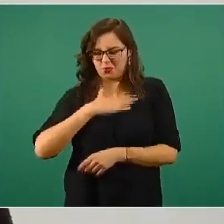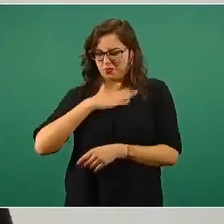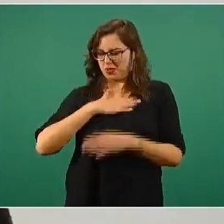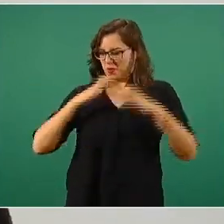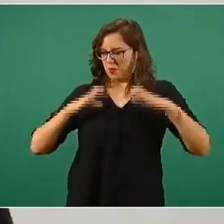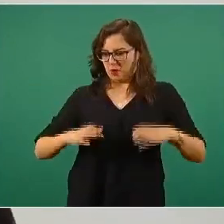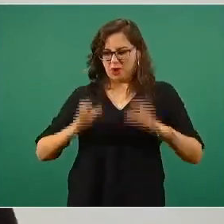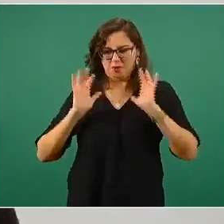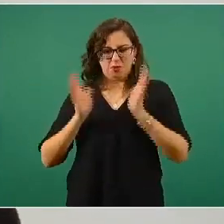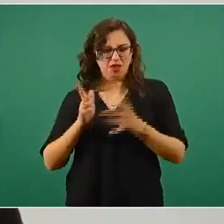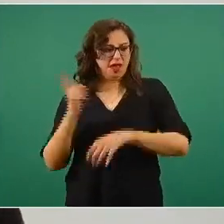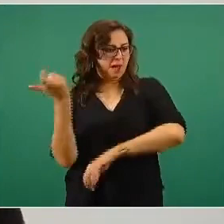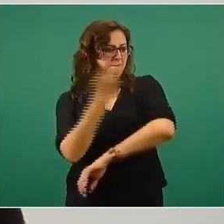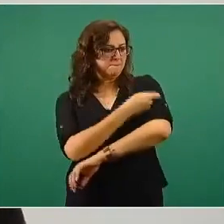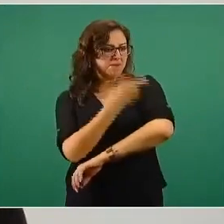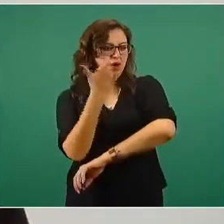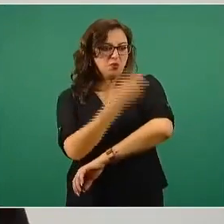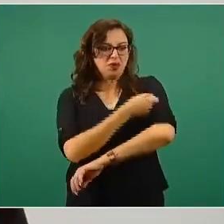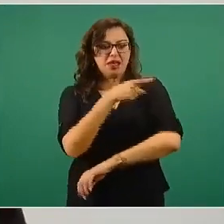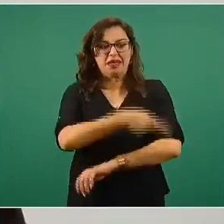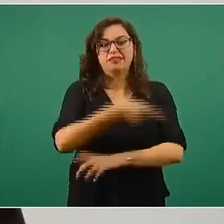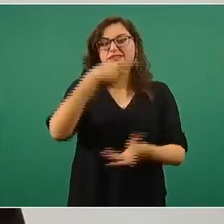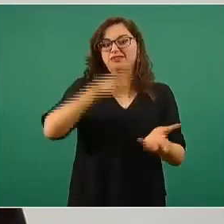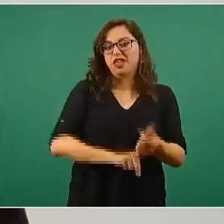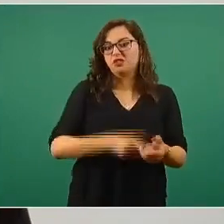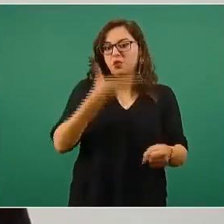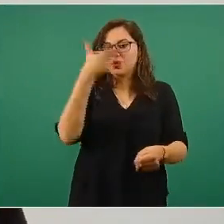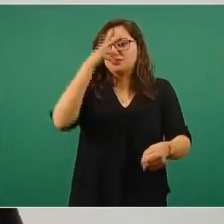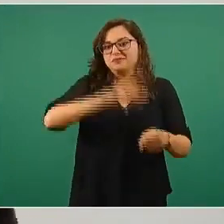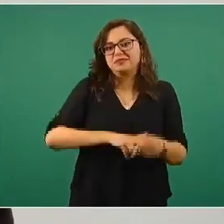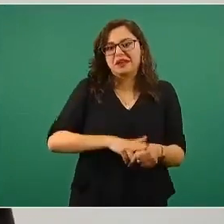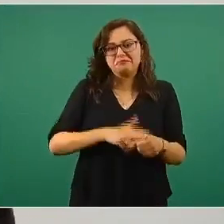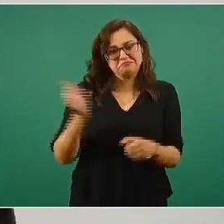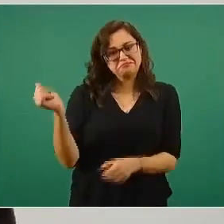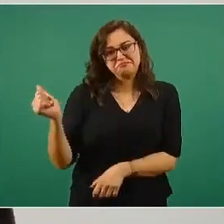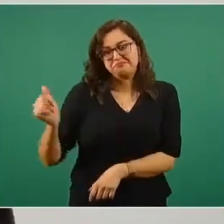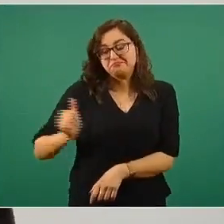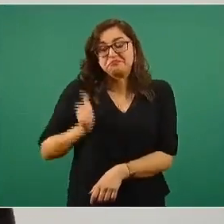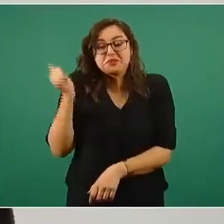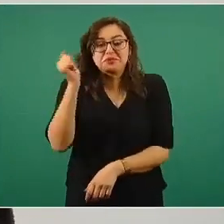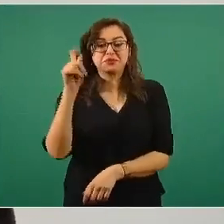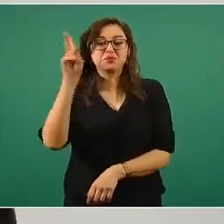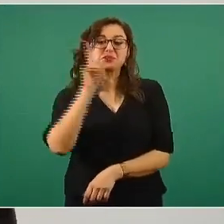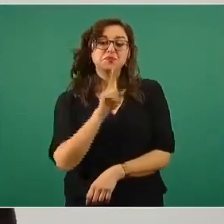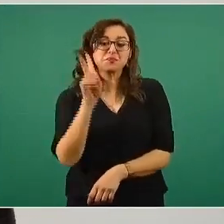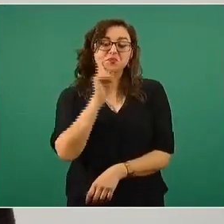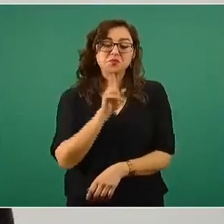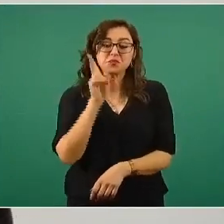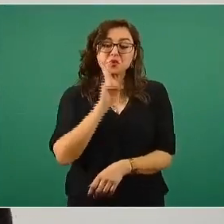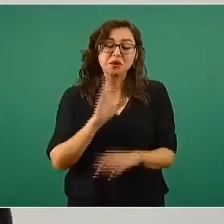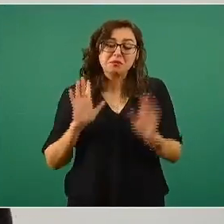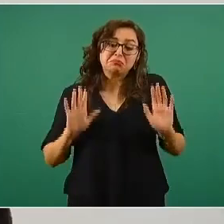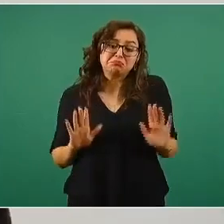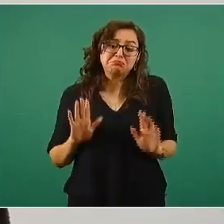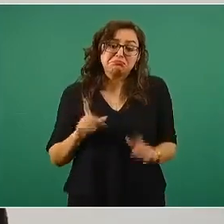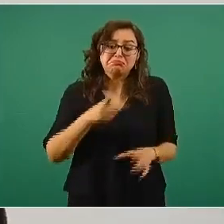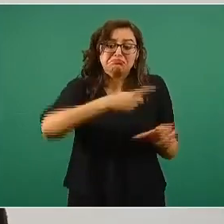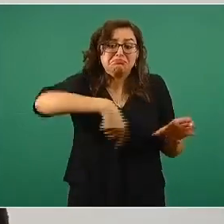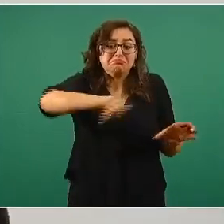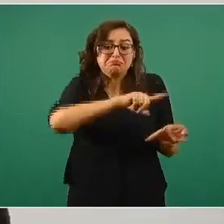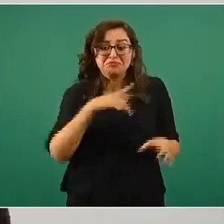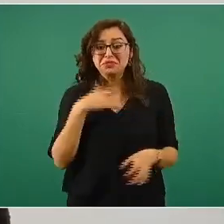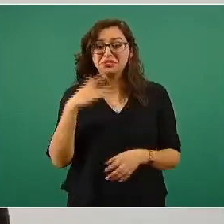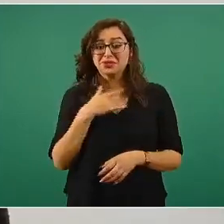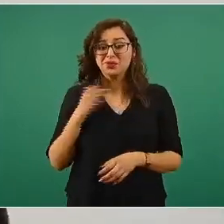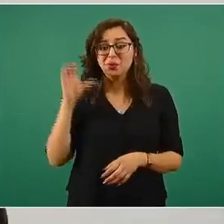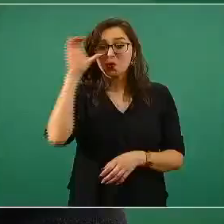que están en este medio, a lo mejor tienen igual y acceso a este tipo de pruebas, pues a lo mejor en una curiosidad y